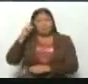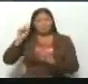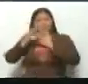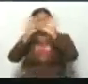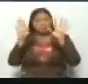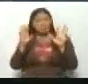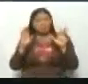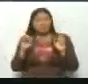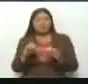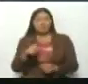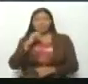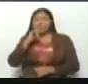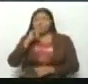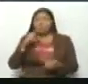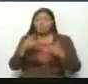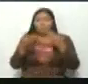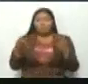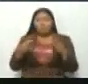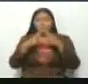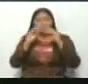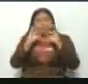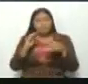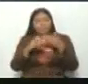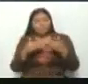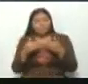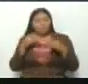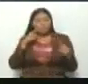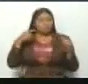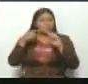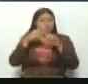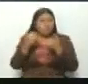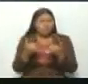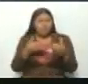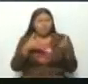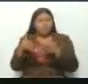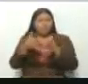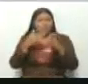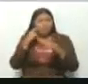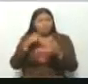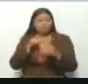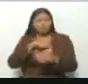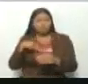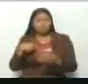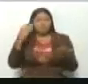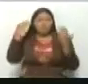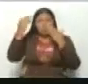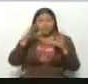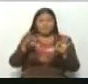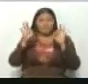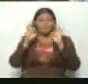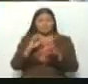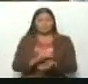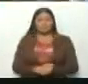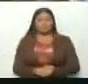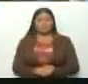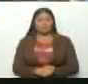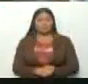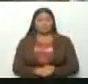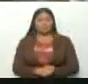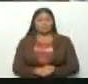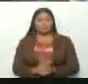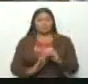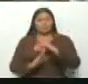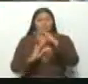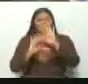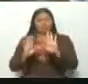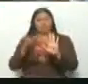temprano en la mañana informando cómo están ustedes y otros camino a la escuela. Así es. Mira, nosotros tenemos un saludo, ministra, para arrancar este